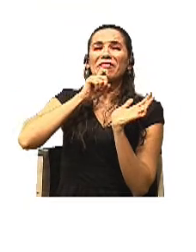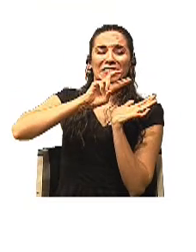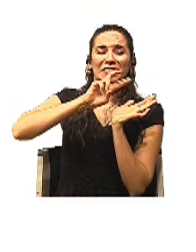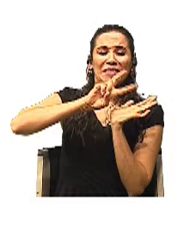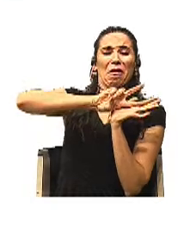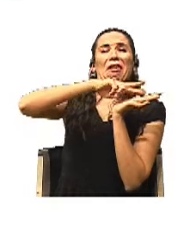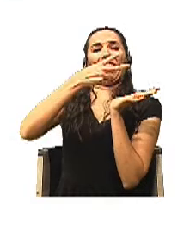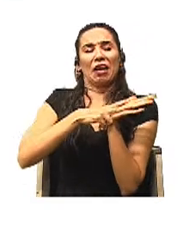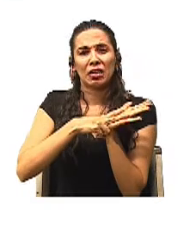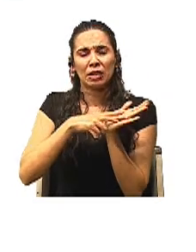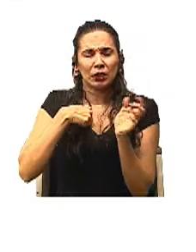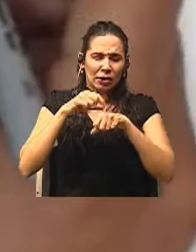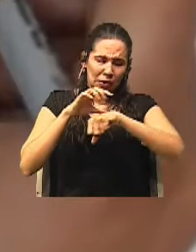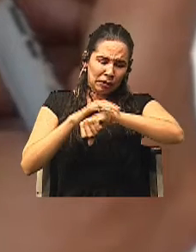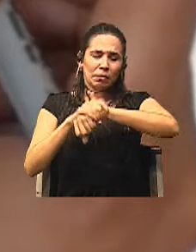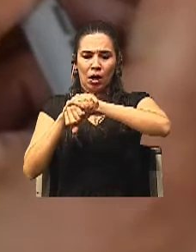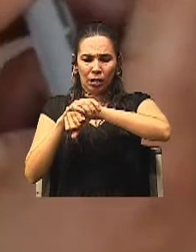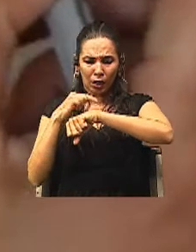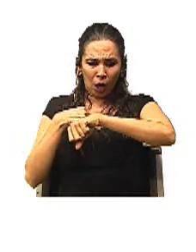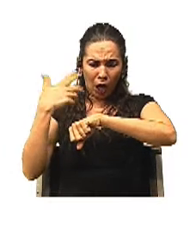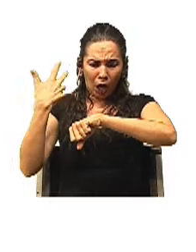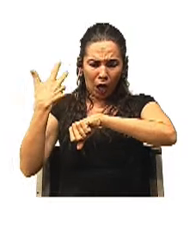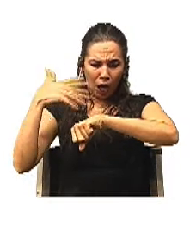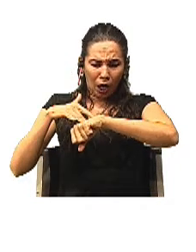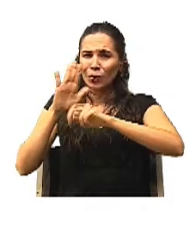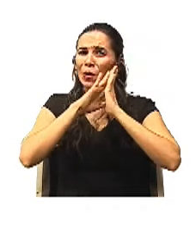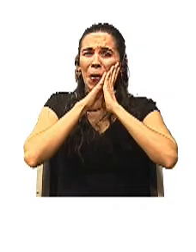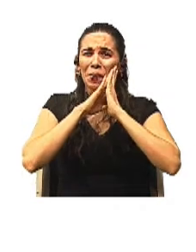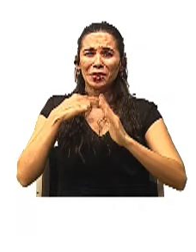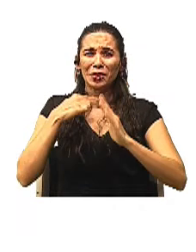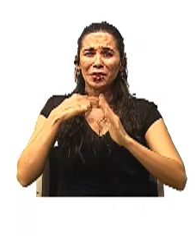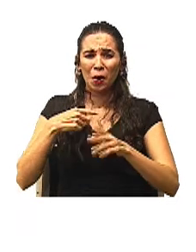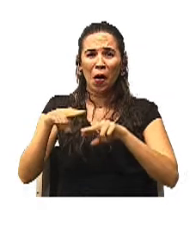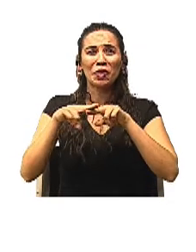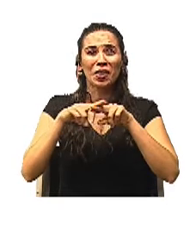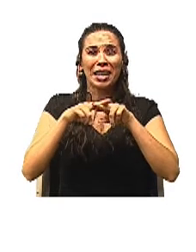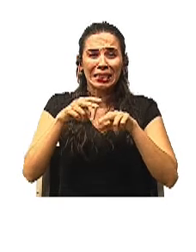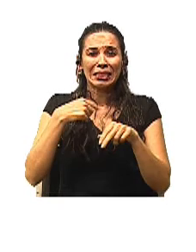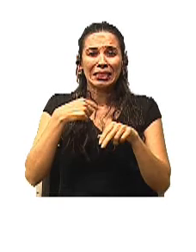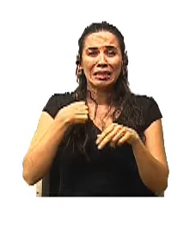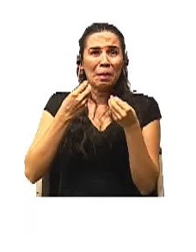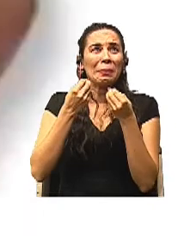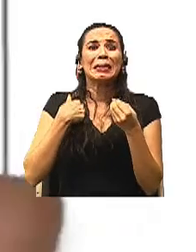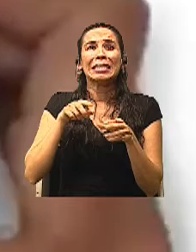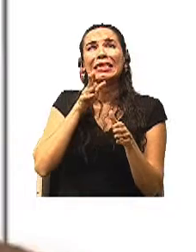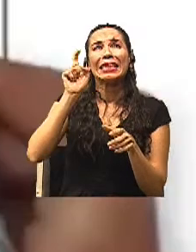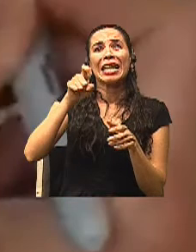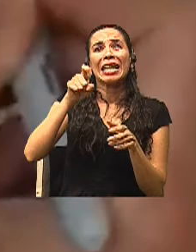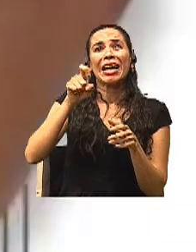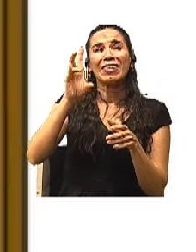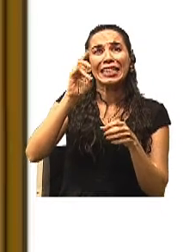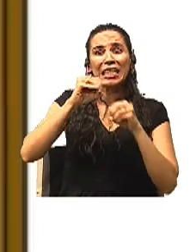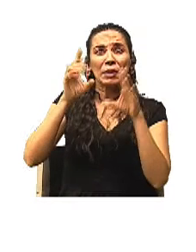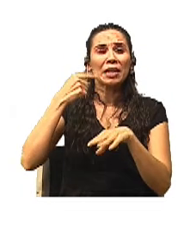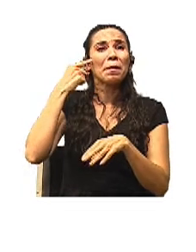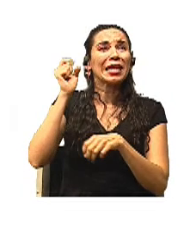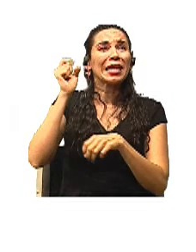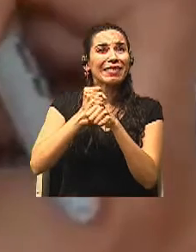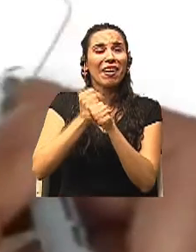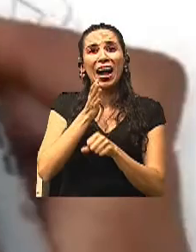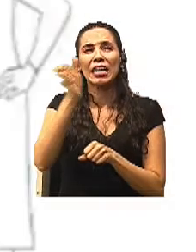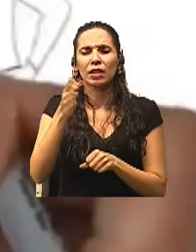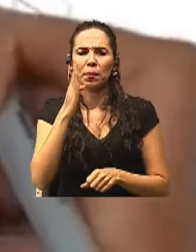cuenta que se quedó dormido y que va a perder el tren de las 7 de la mañana para irse a trabajar. Su madre, preocupada, porque ya era